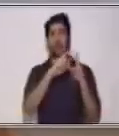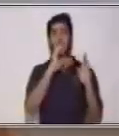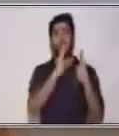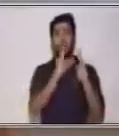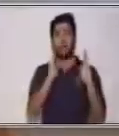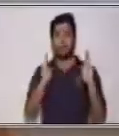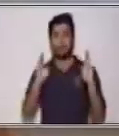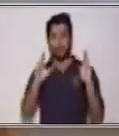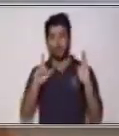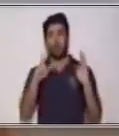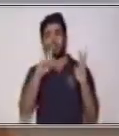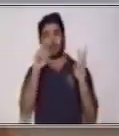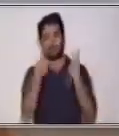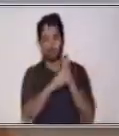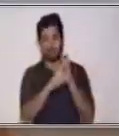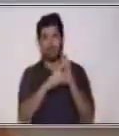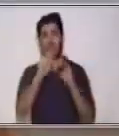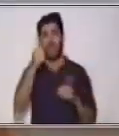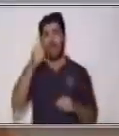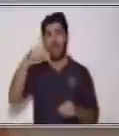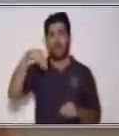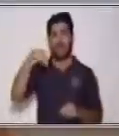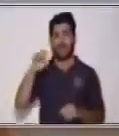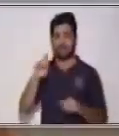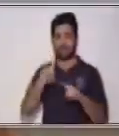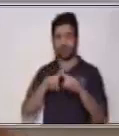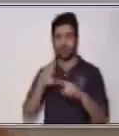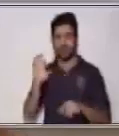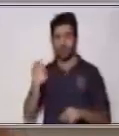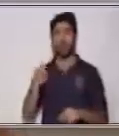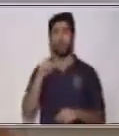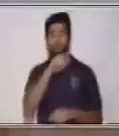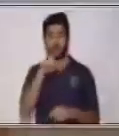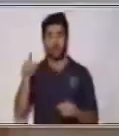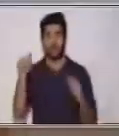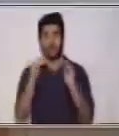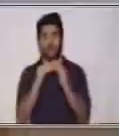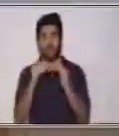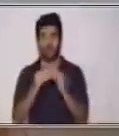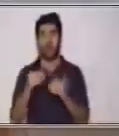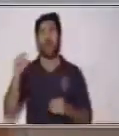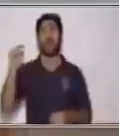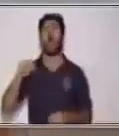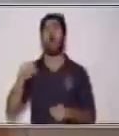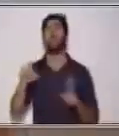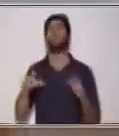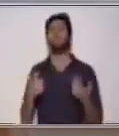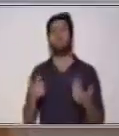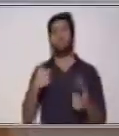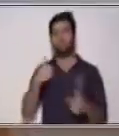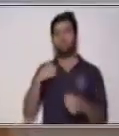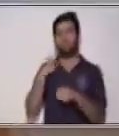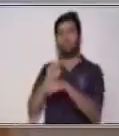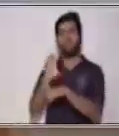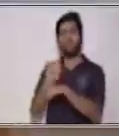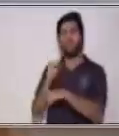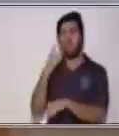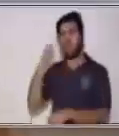y anexo. Muy bien. Entonces, en casita, ahora, ¿qué consejo te podría dar con